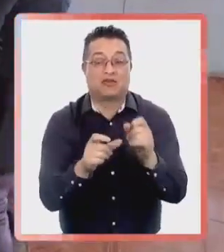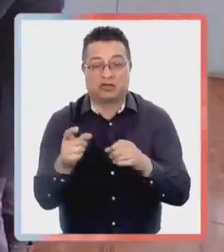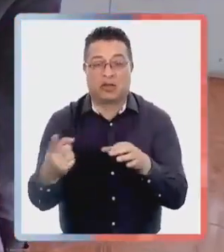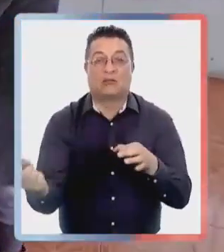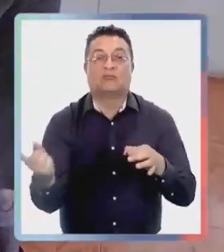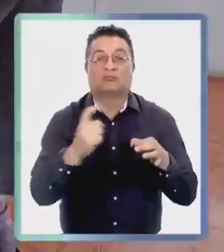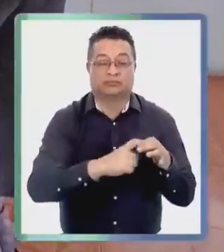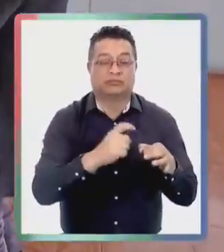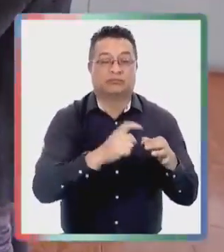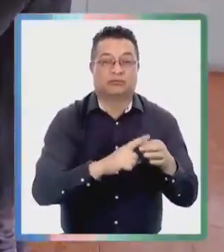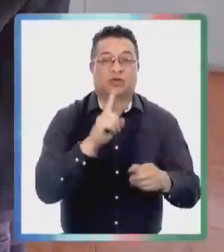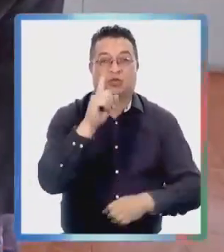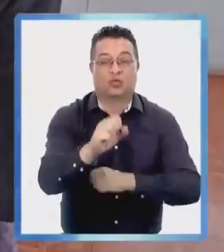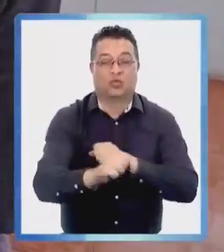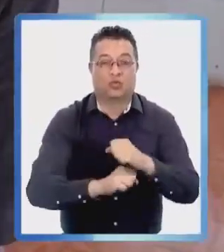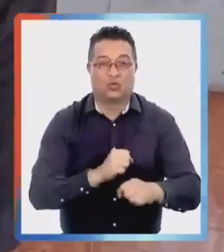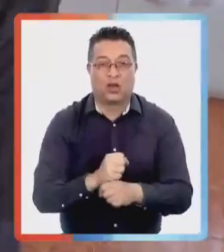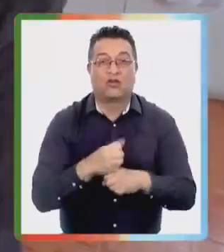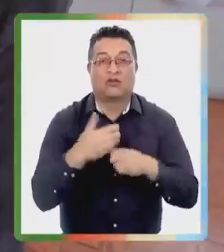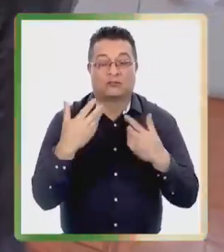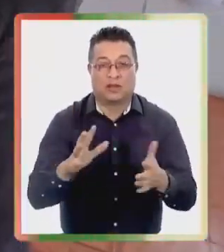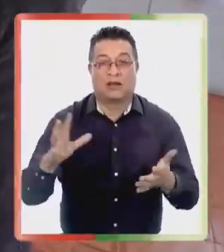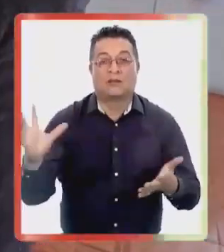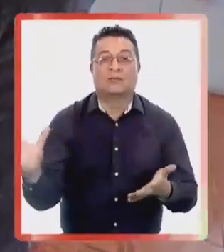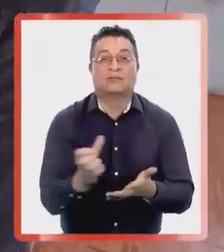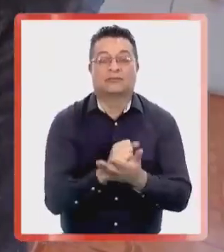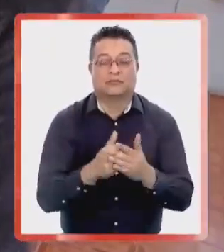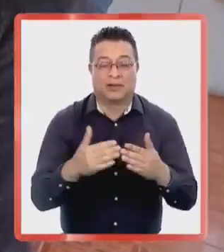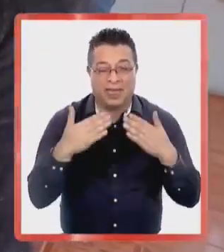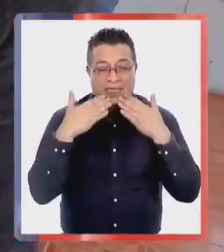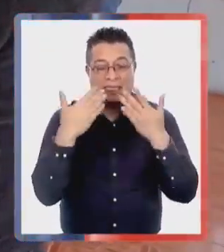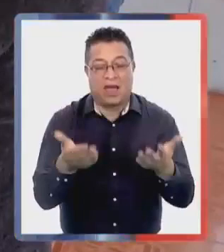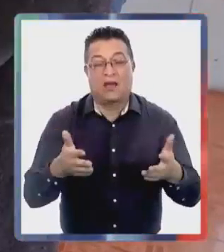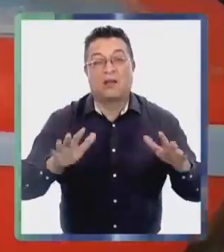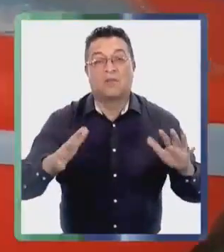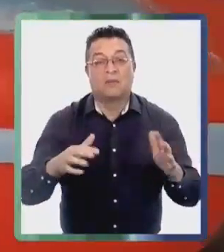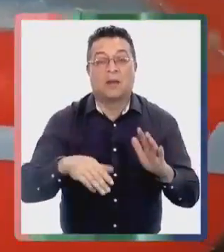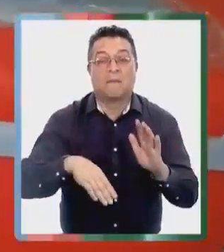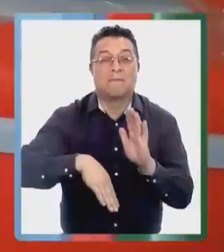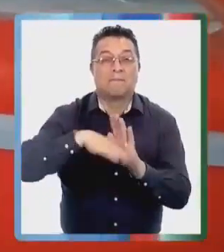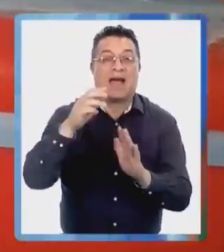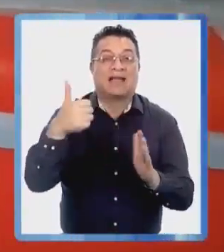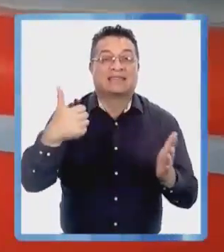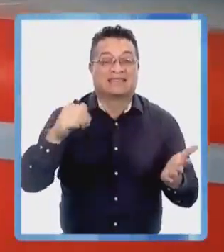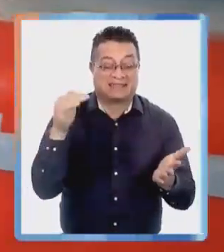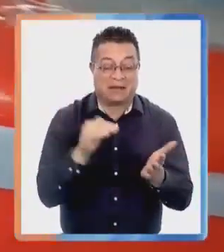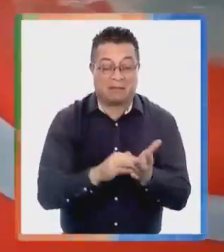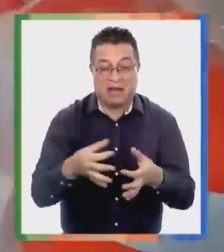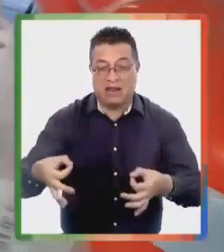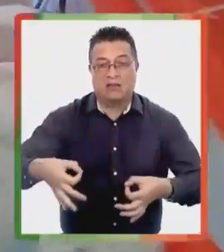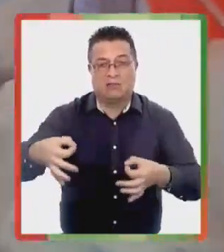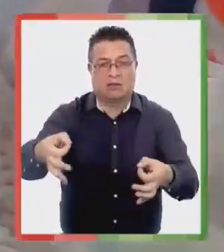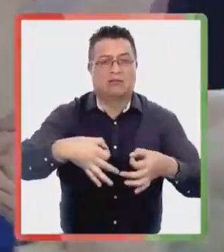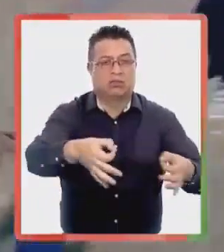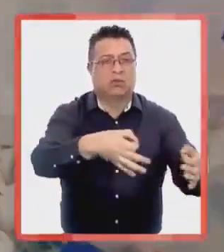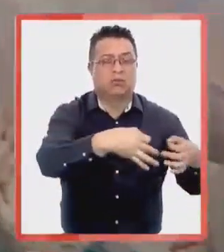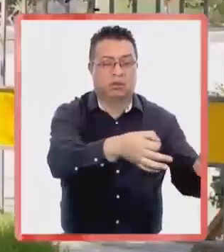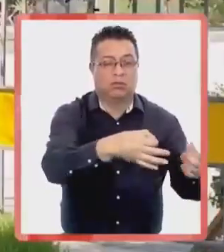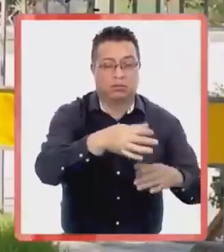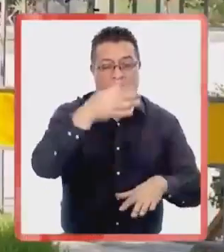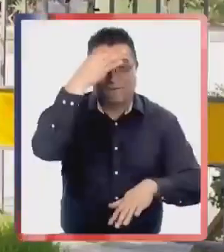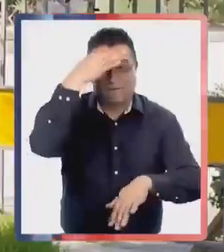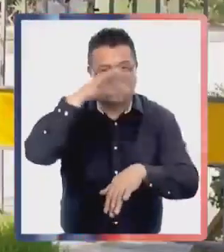se han incorporado durante este año. Hemos logrado entregar aproximadamente más de 60.000 recetas a nuestros usuarios,